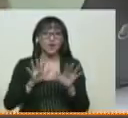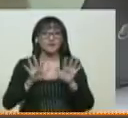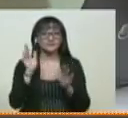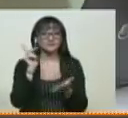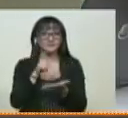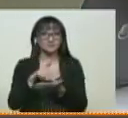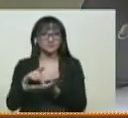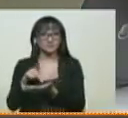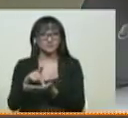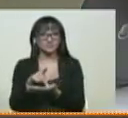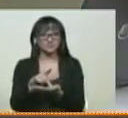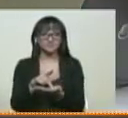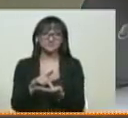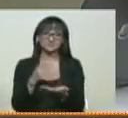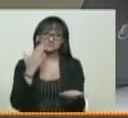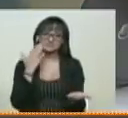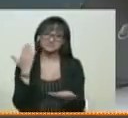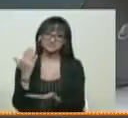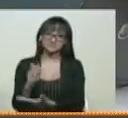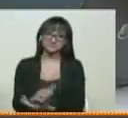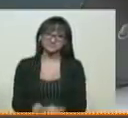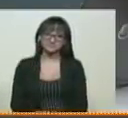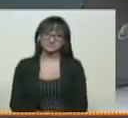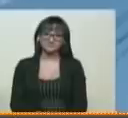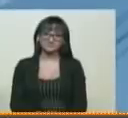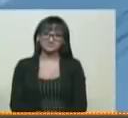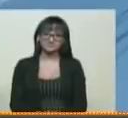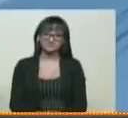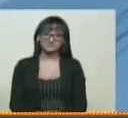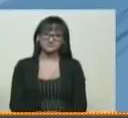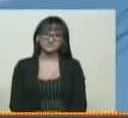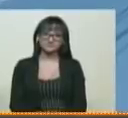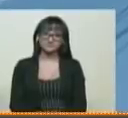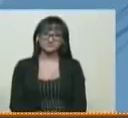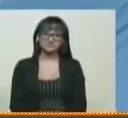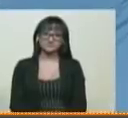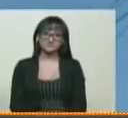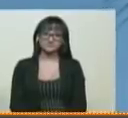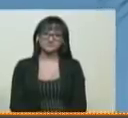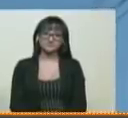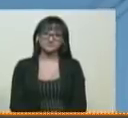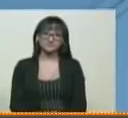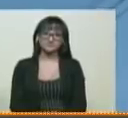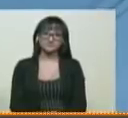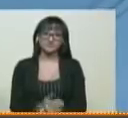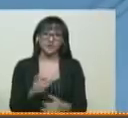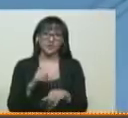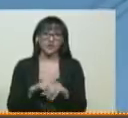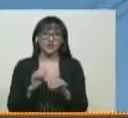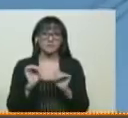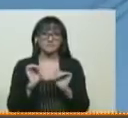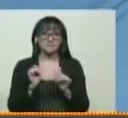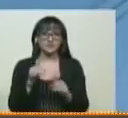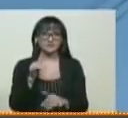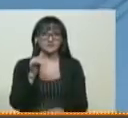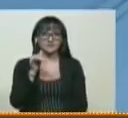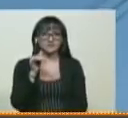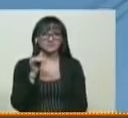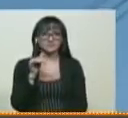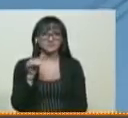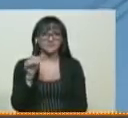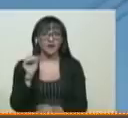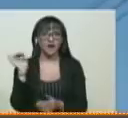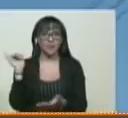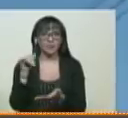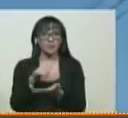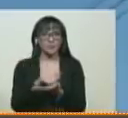visita en esta travesía. Vamos a verlo. Así es, estudios, a esta hora iniciamos esta transmisión desde el